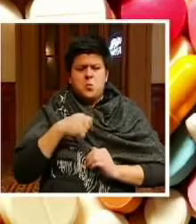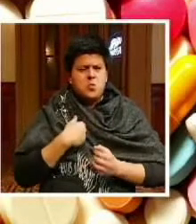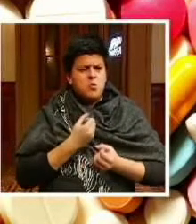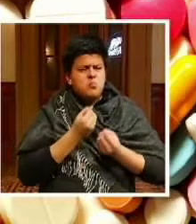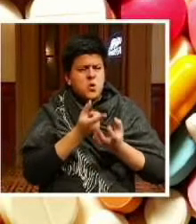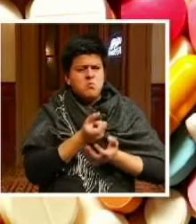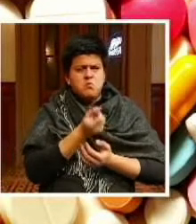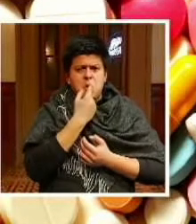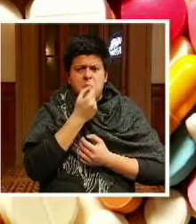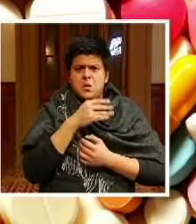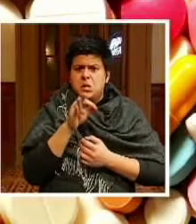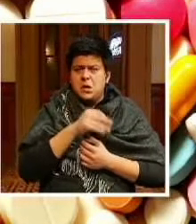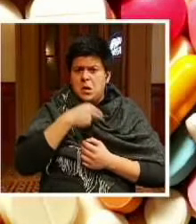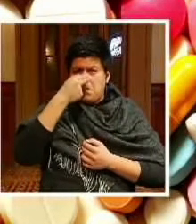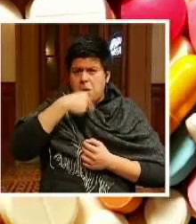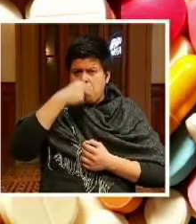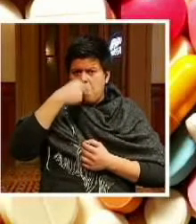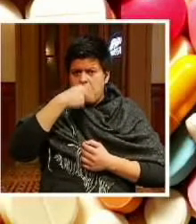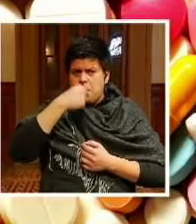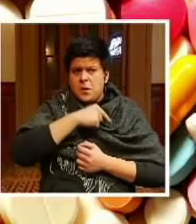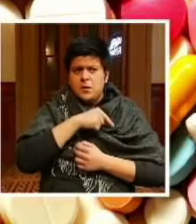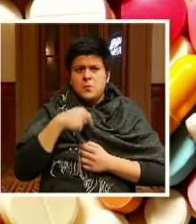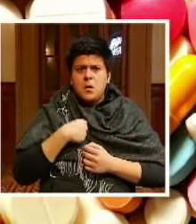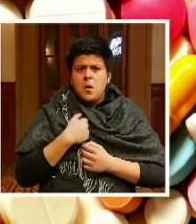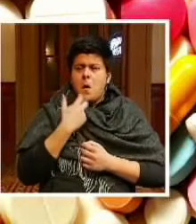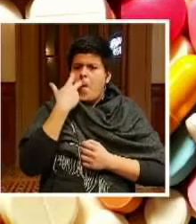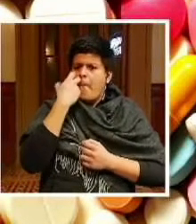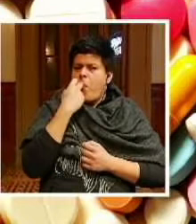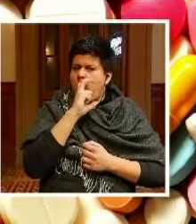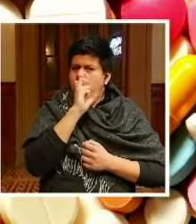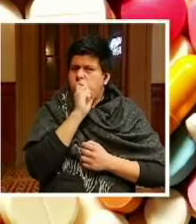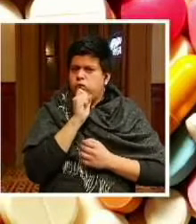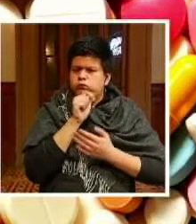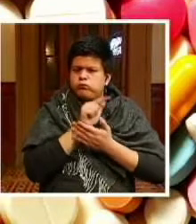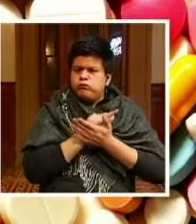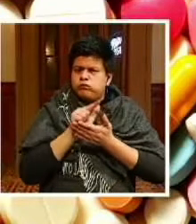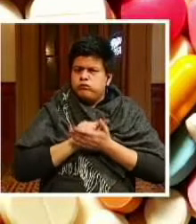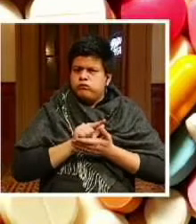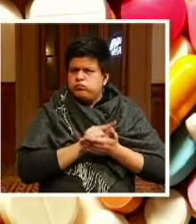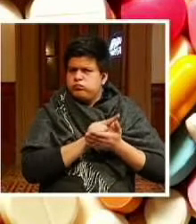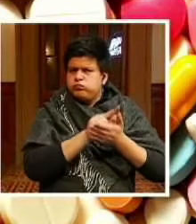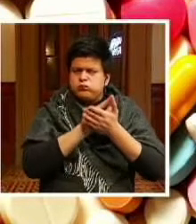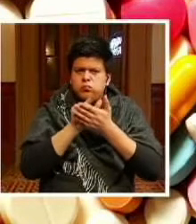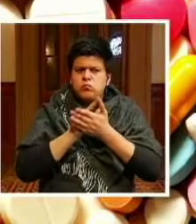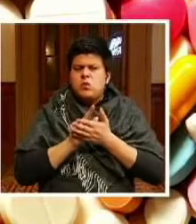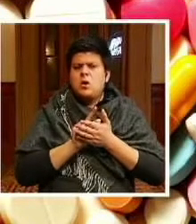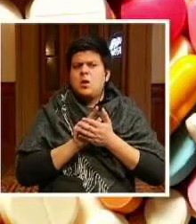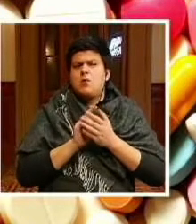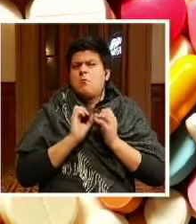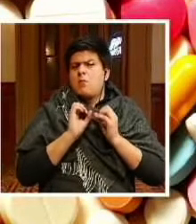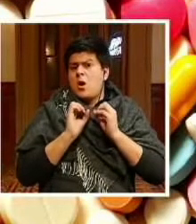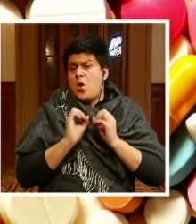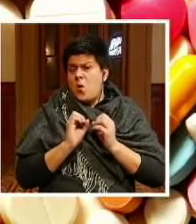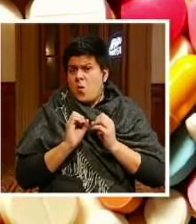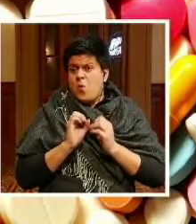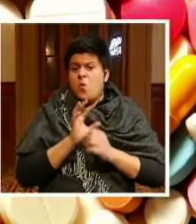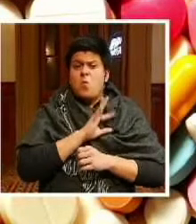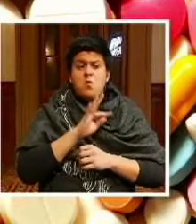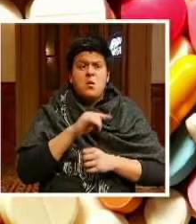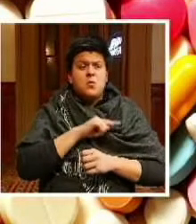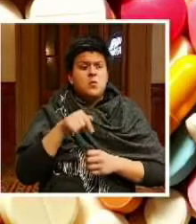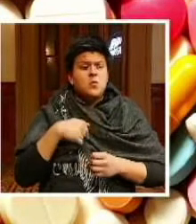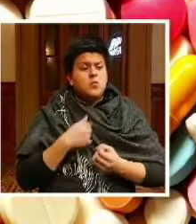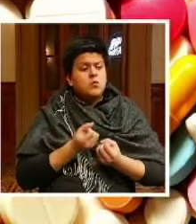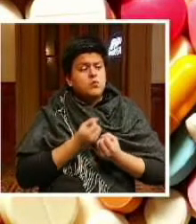escurrimiento de moco nasal hacemos aseo nasales con solución fisiológica o bien respetamos